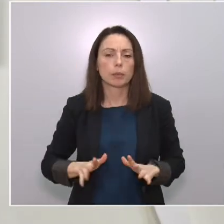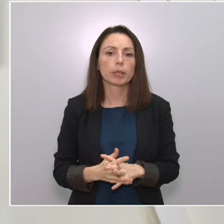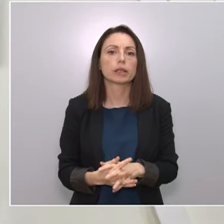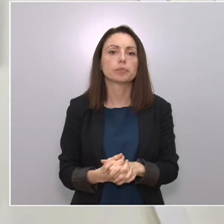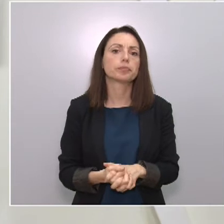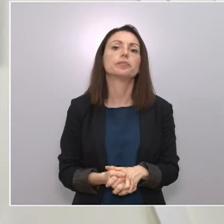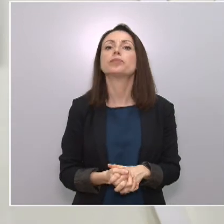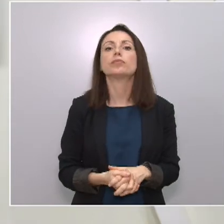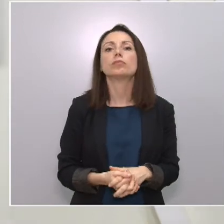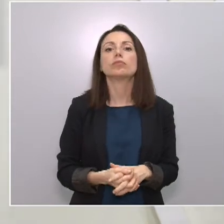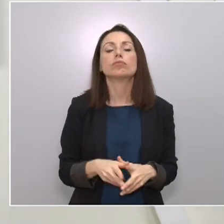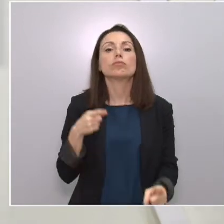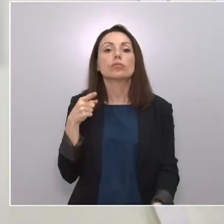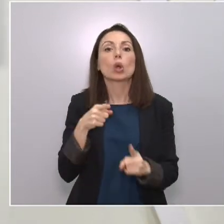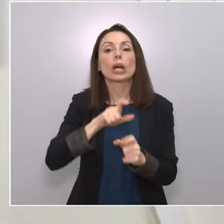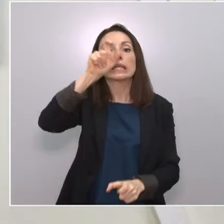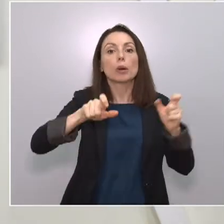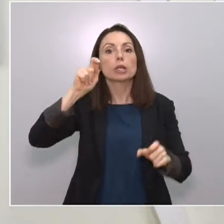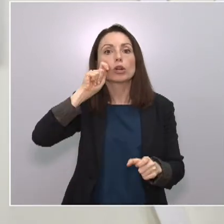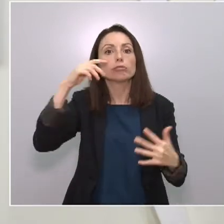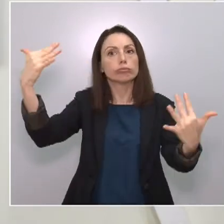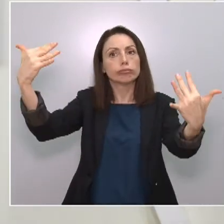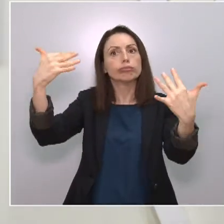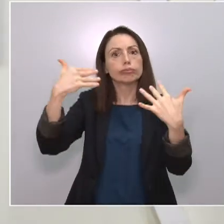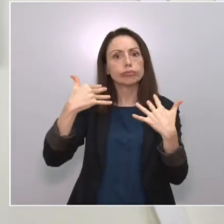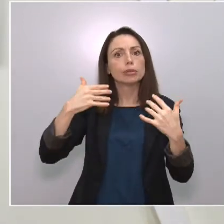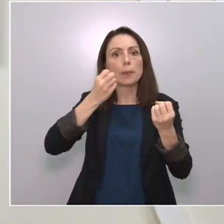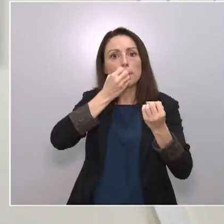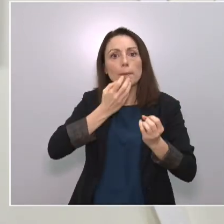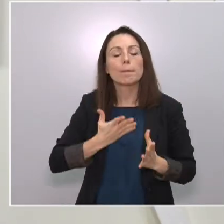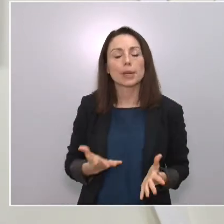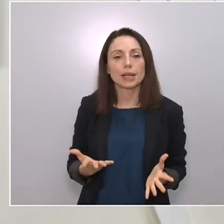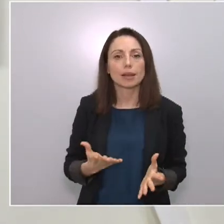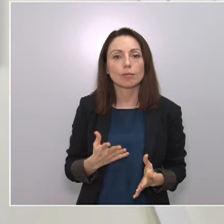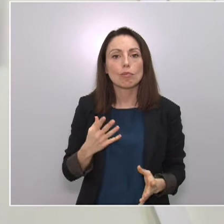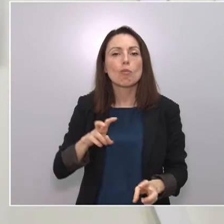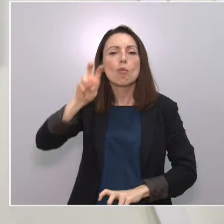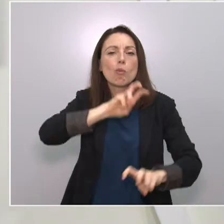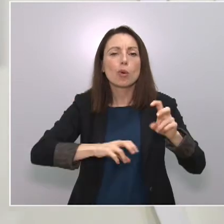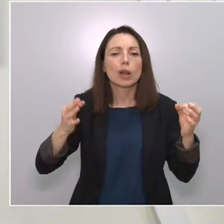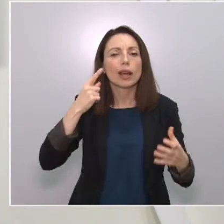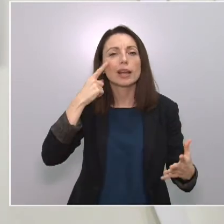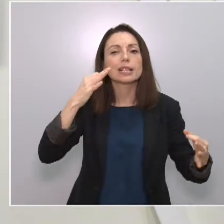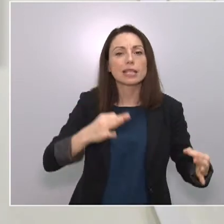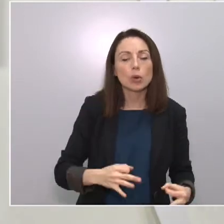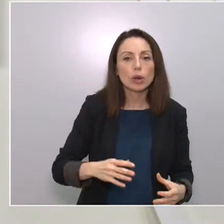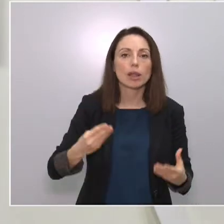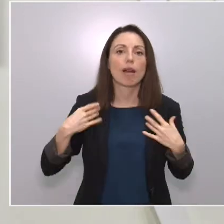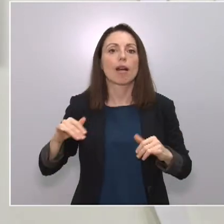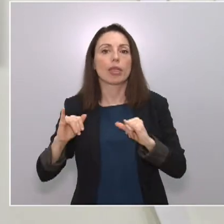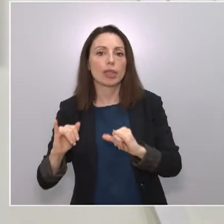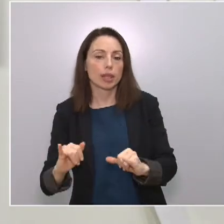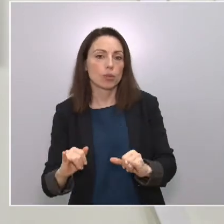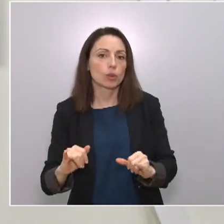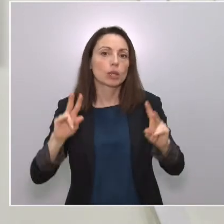para recibir, como digo, a esos turistas que van buscando seguridad, además de poder disfrutar unos días